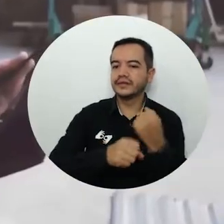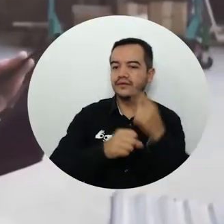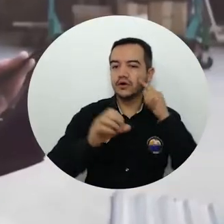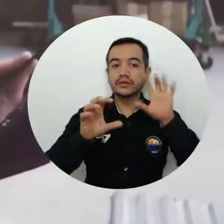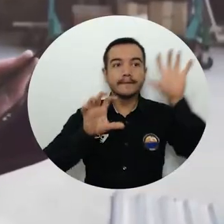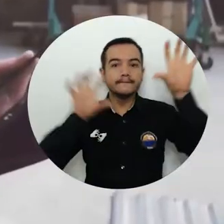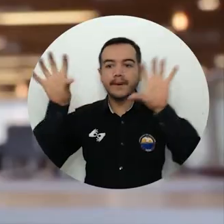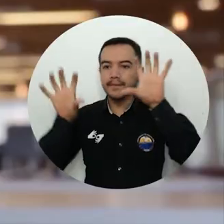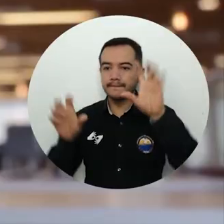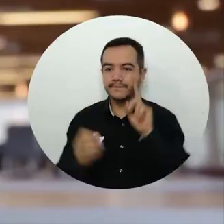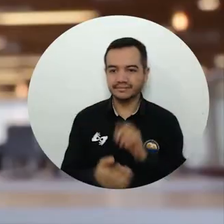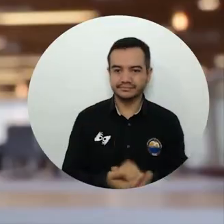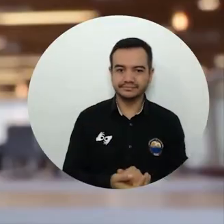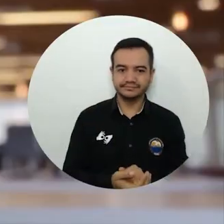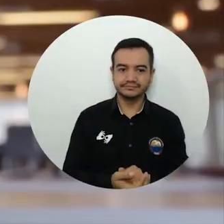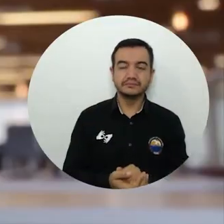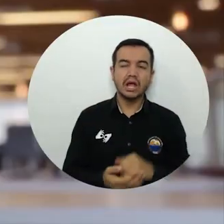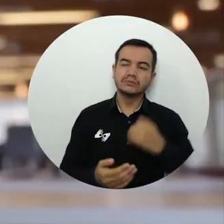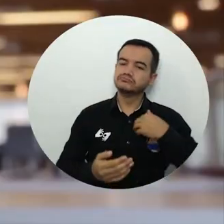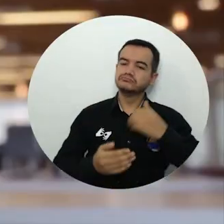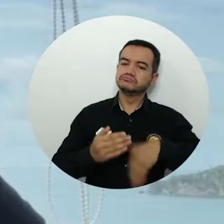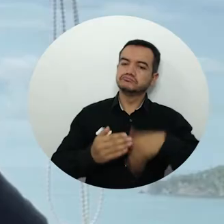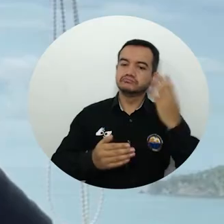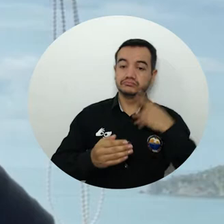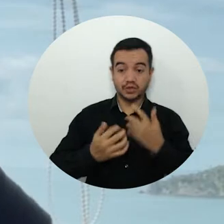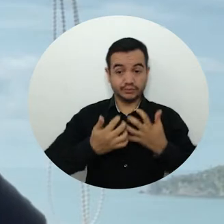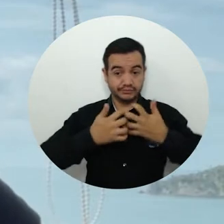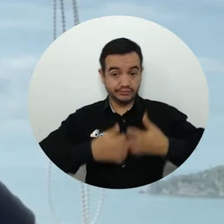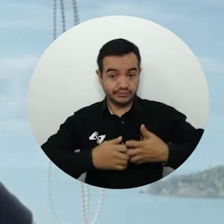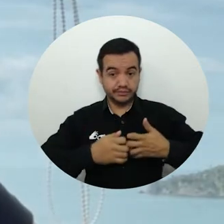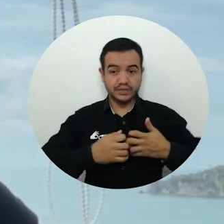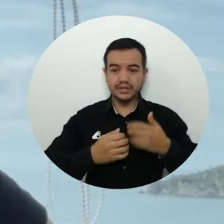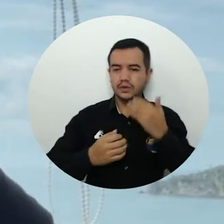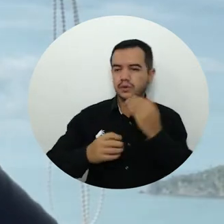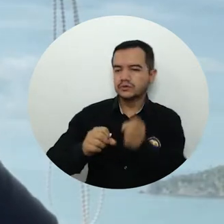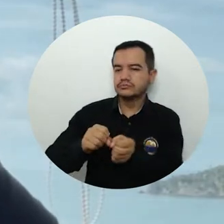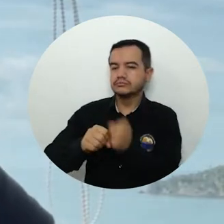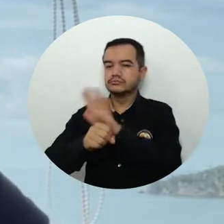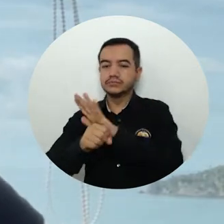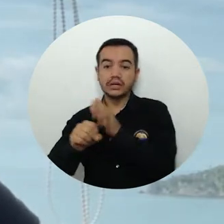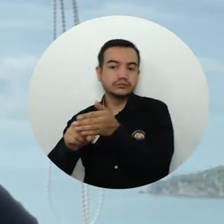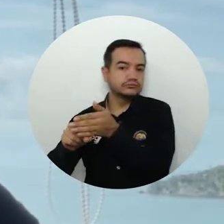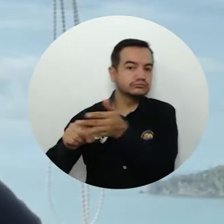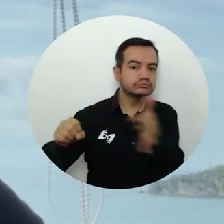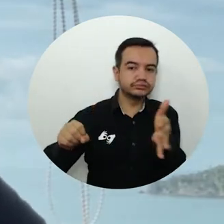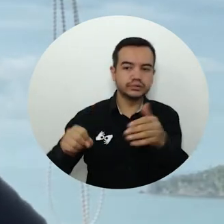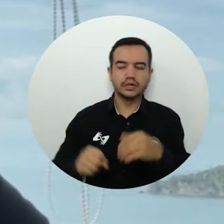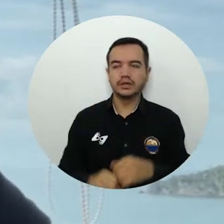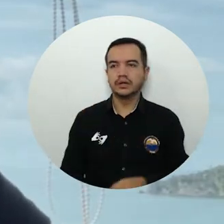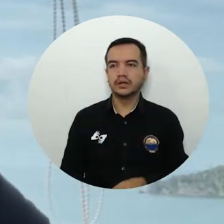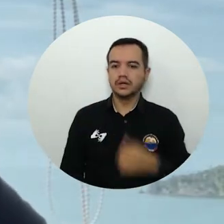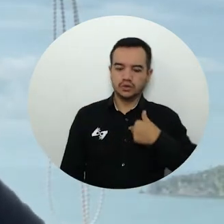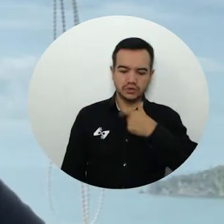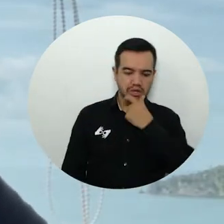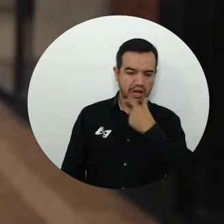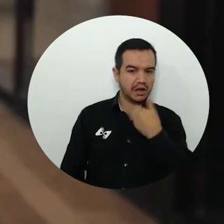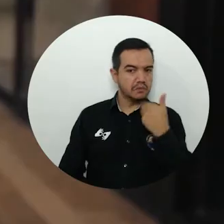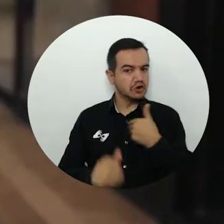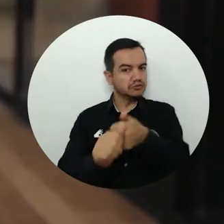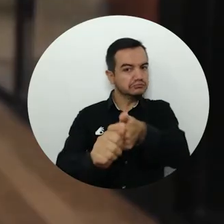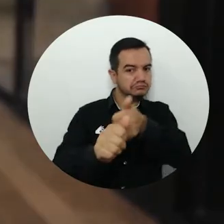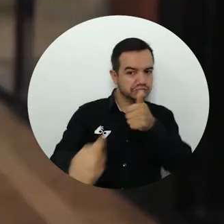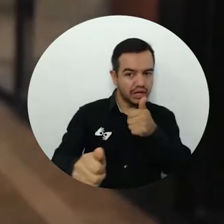destacada por su aporte clave durante la pandemia. OnTop comenzó en medio de la pandemia, vimos en el trabajo remoto una gran oportunidad.